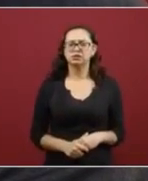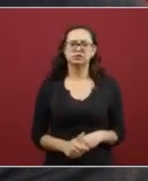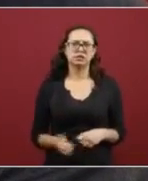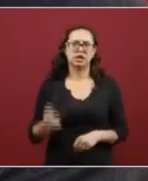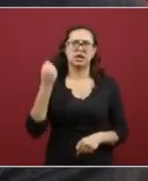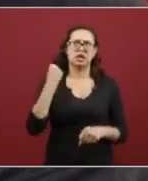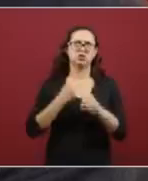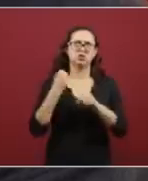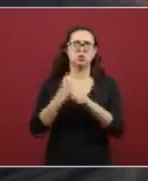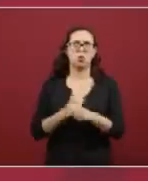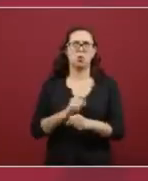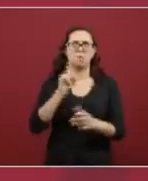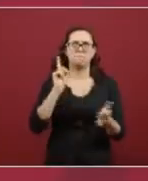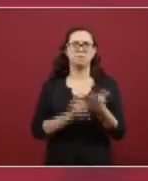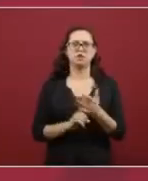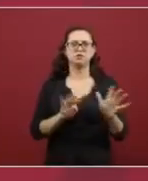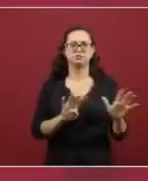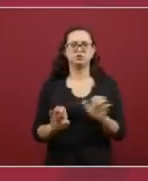1994,